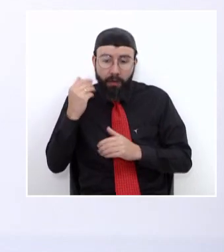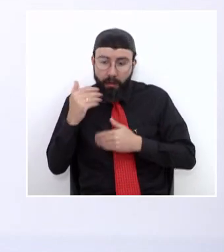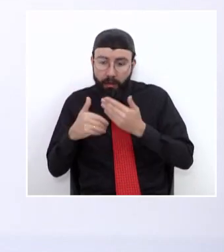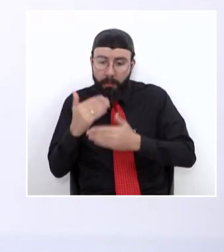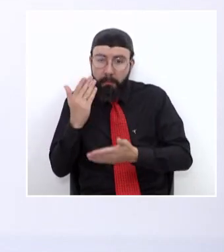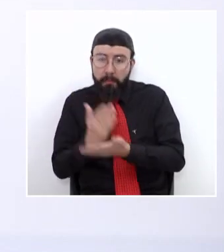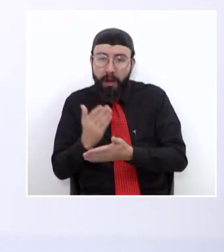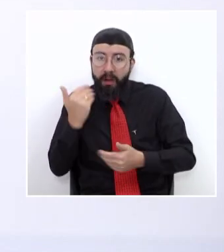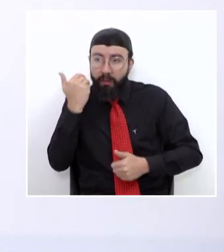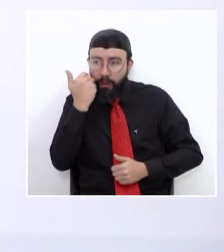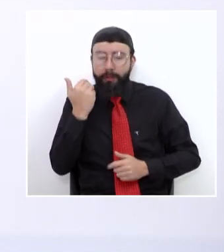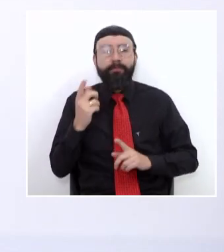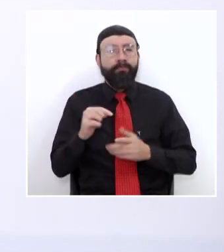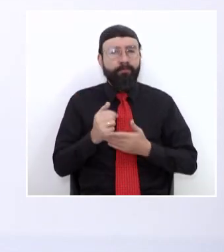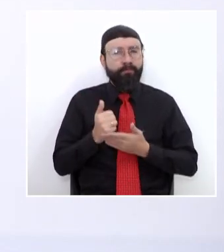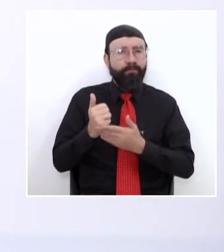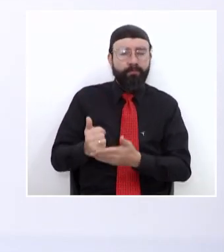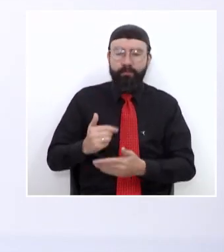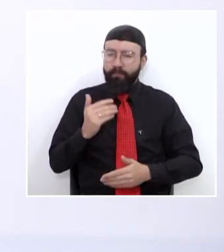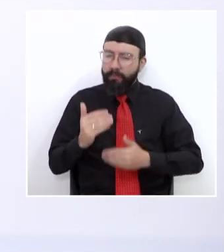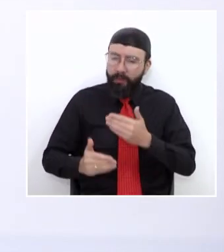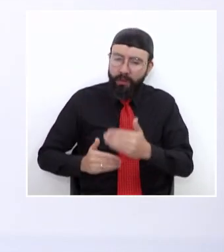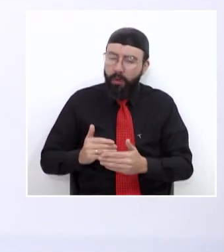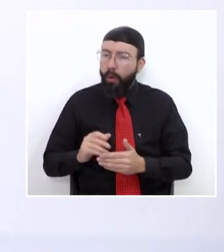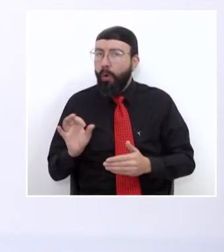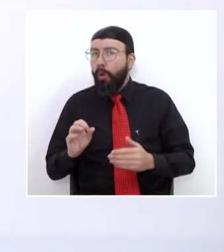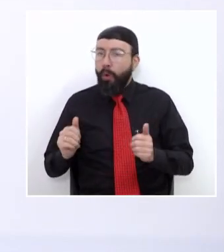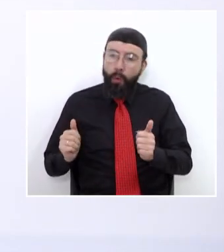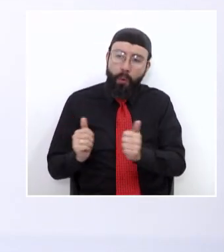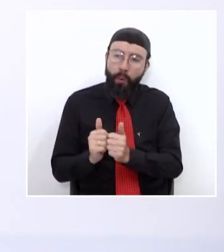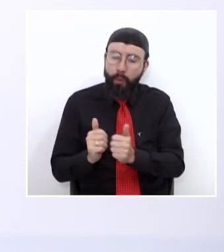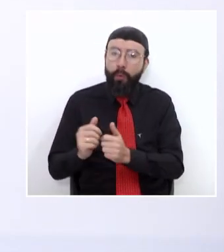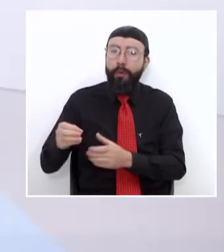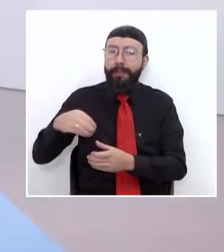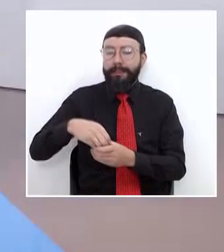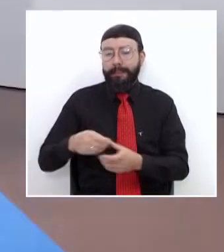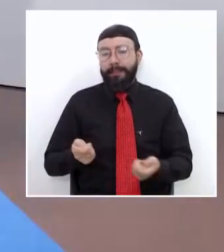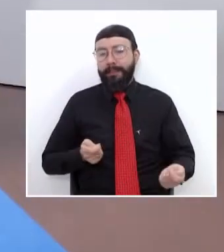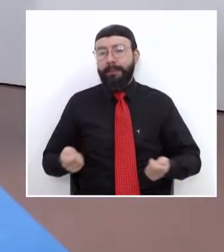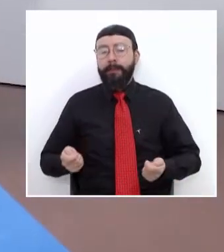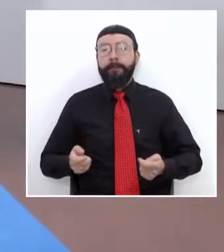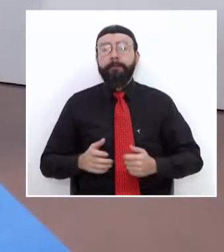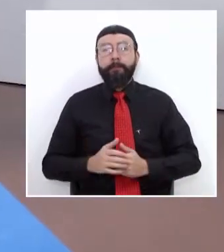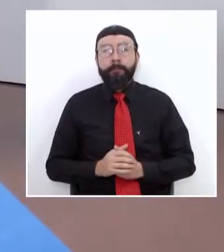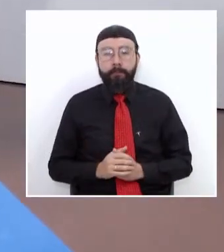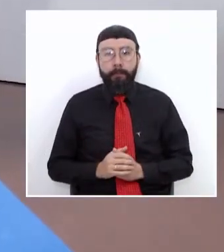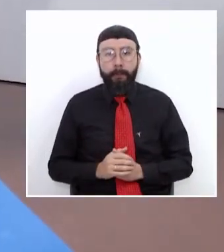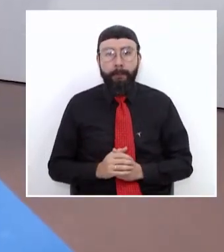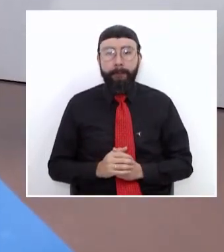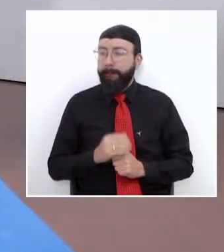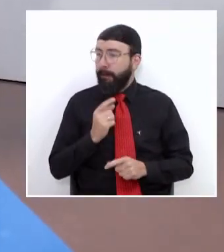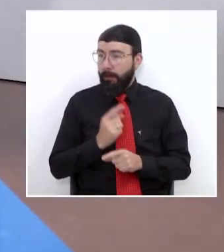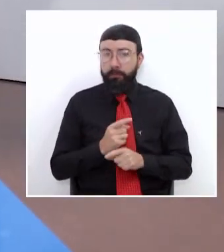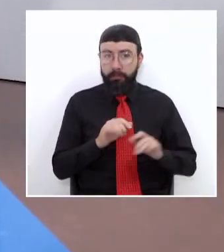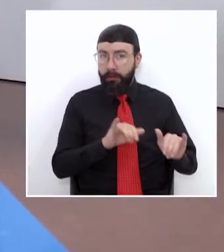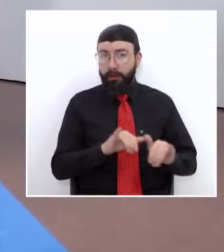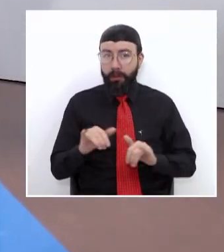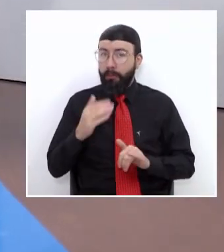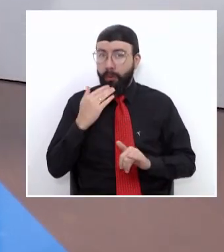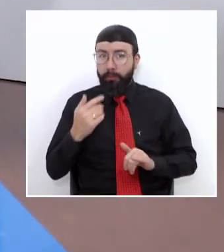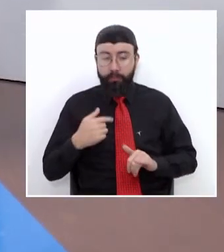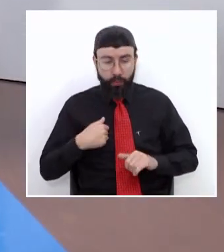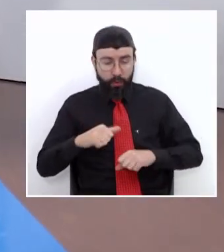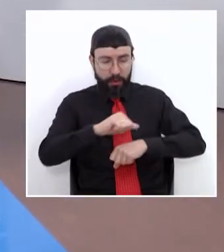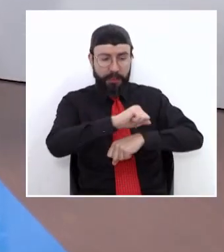es algo que nos ayuda a llevar un proceso o un acompañamiento dentro del tratamiento. Bueno, así como con un bisturí yo puedo hacer